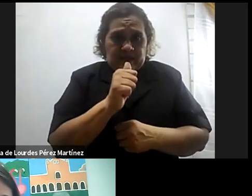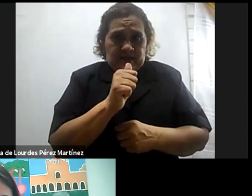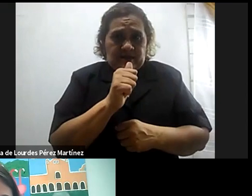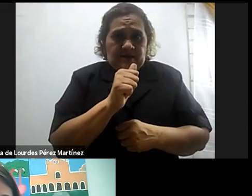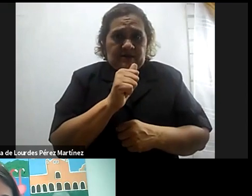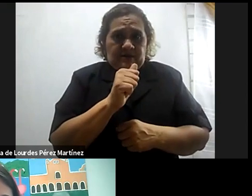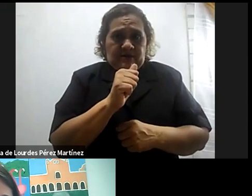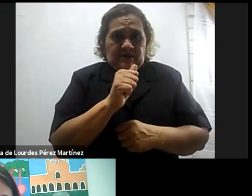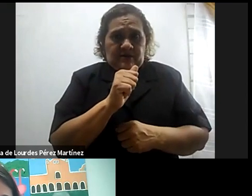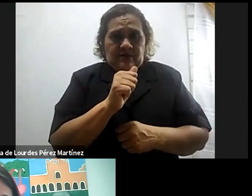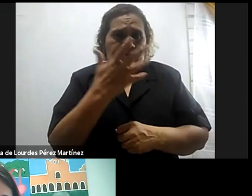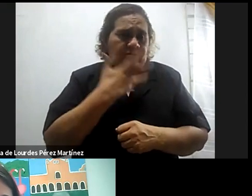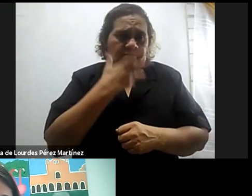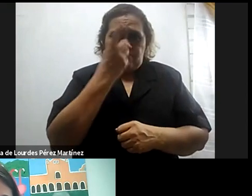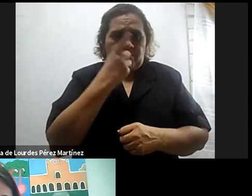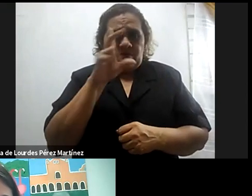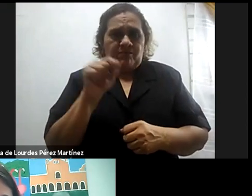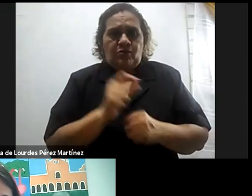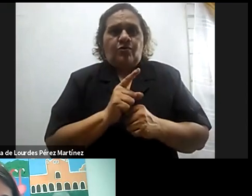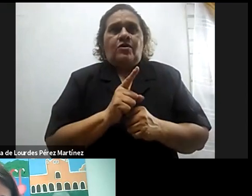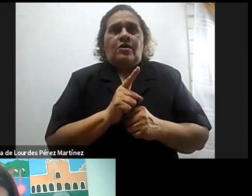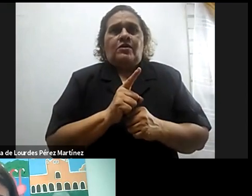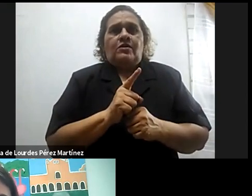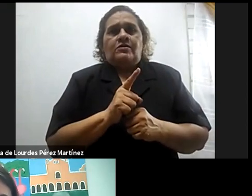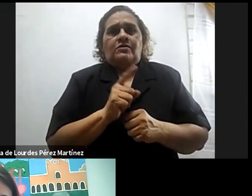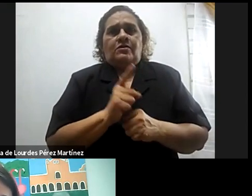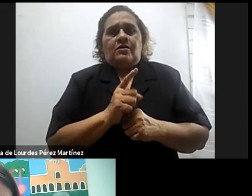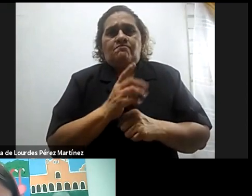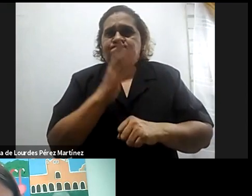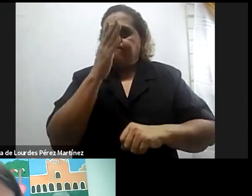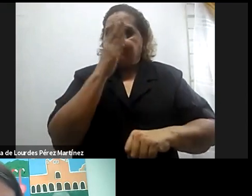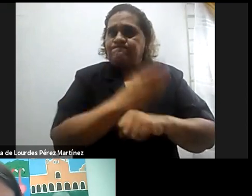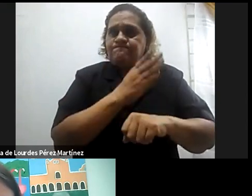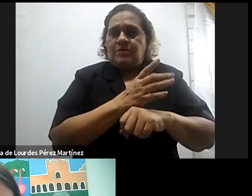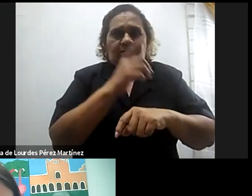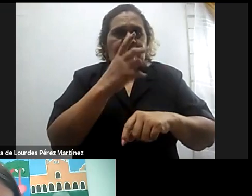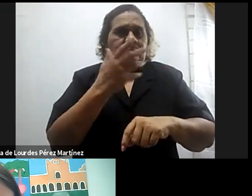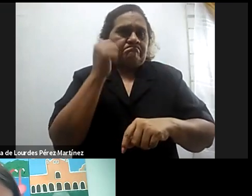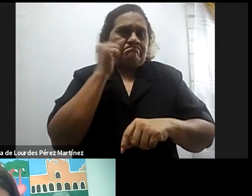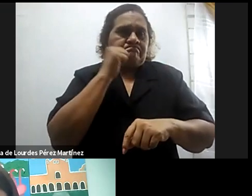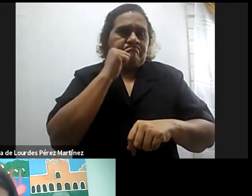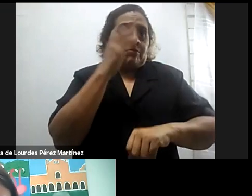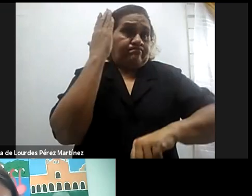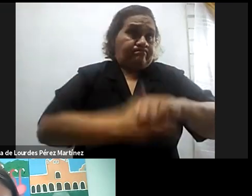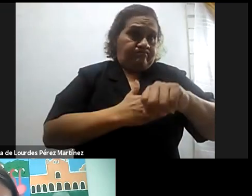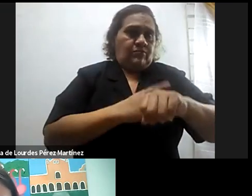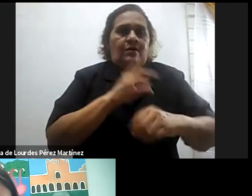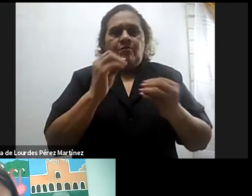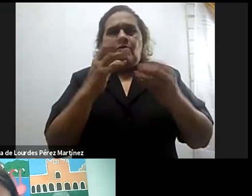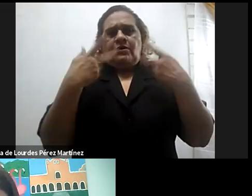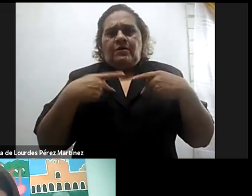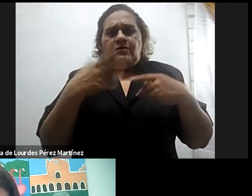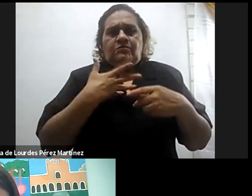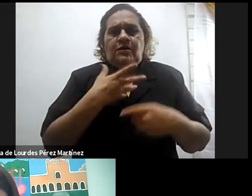tener diabetes no es una sentencia de nada y mucho menos es una sentencia de amputaciones. Entonces, muchas personas que viven